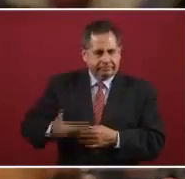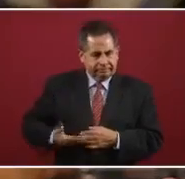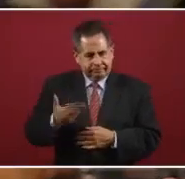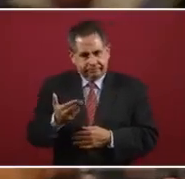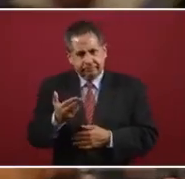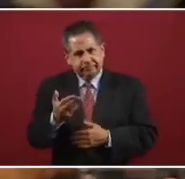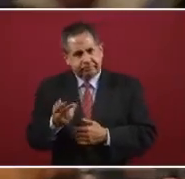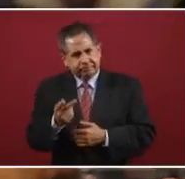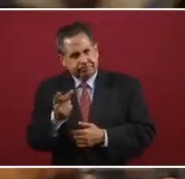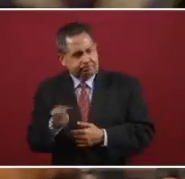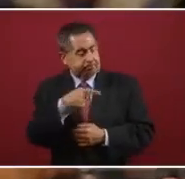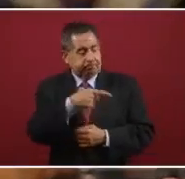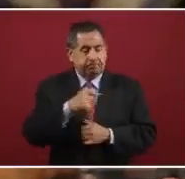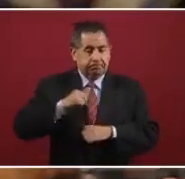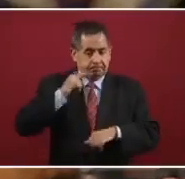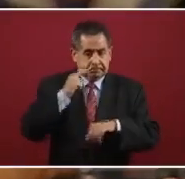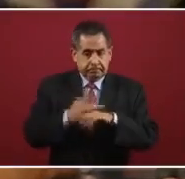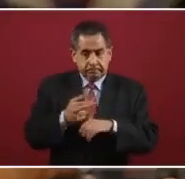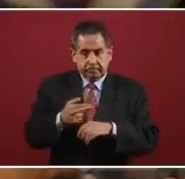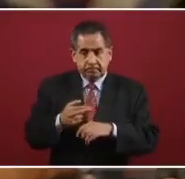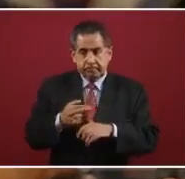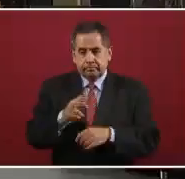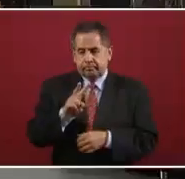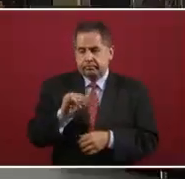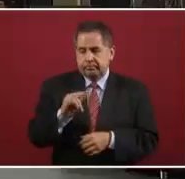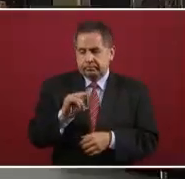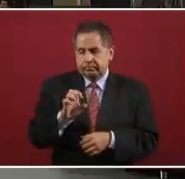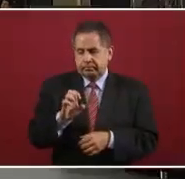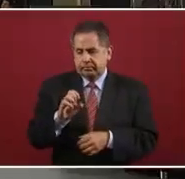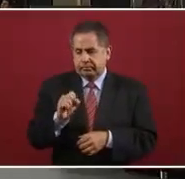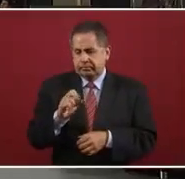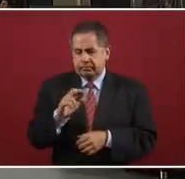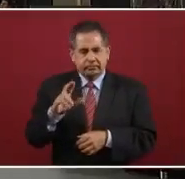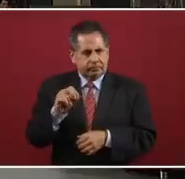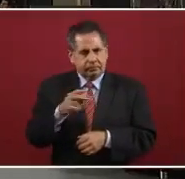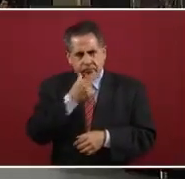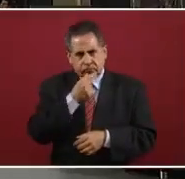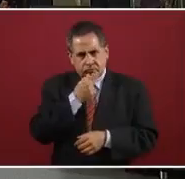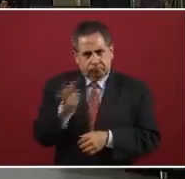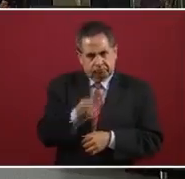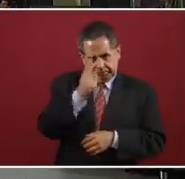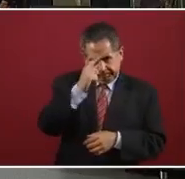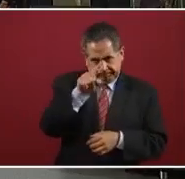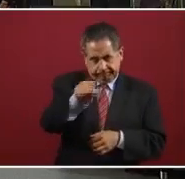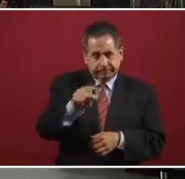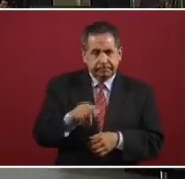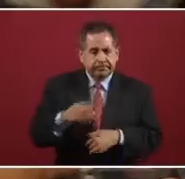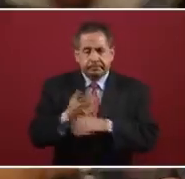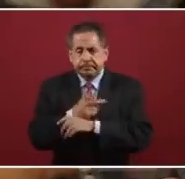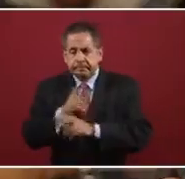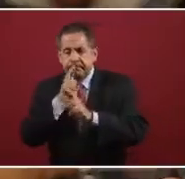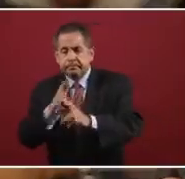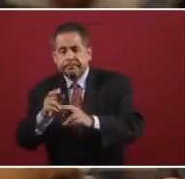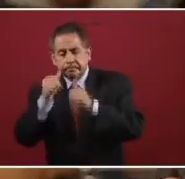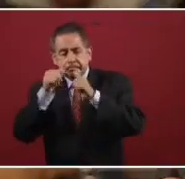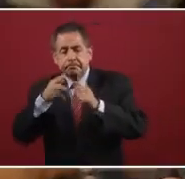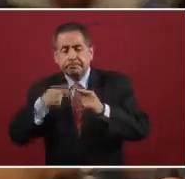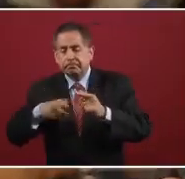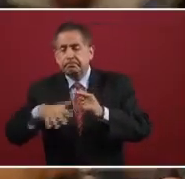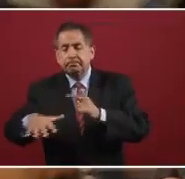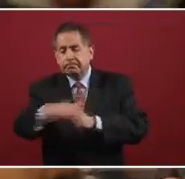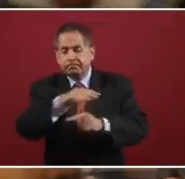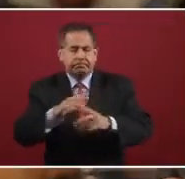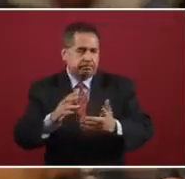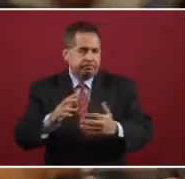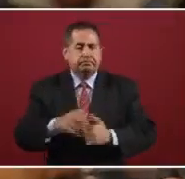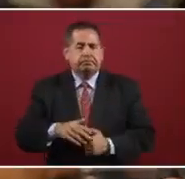le preguntó el titular de este espacio, Vicente Serrano, de Sin Censura, sobre el reporte de atención ciudadana. Sabemos